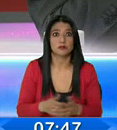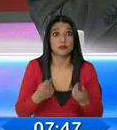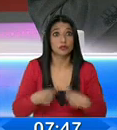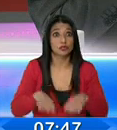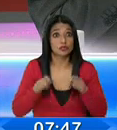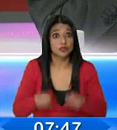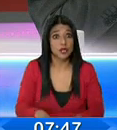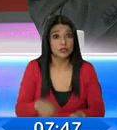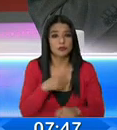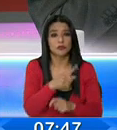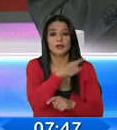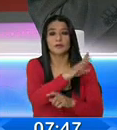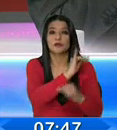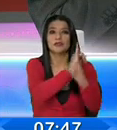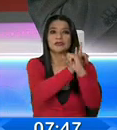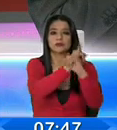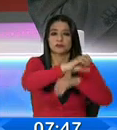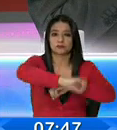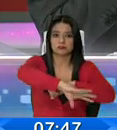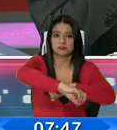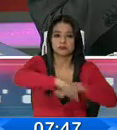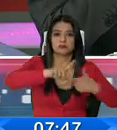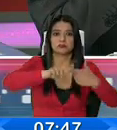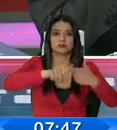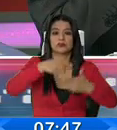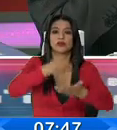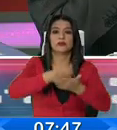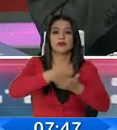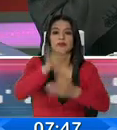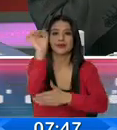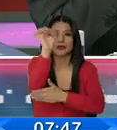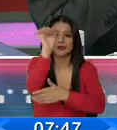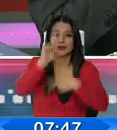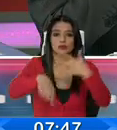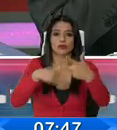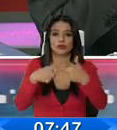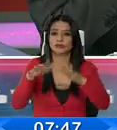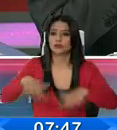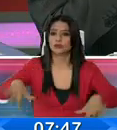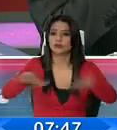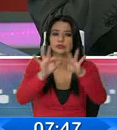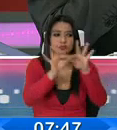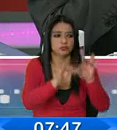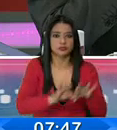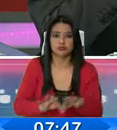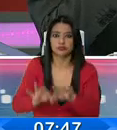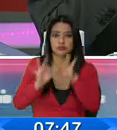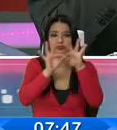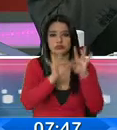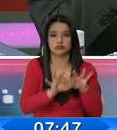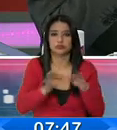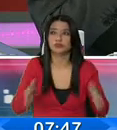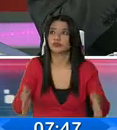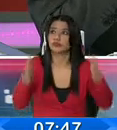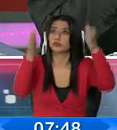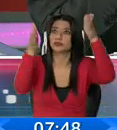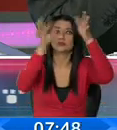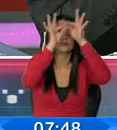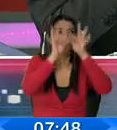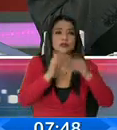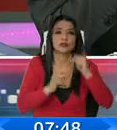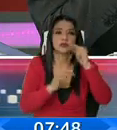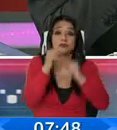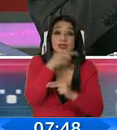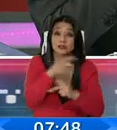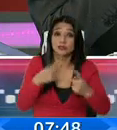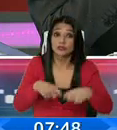imagen institucional, en compra de vehículos, en regeneración urbana, en remodelaciones de infraestructura. Estas son